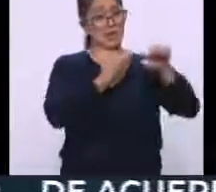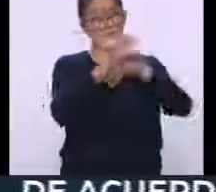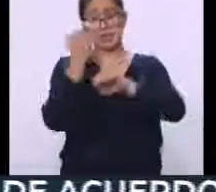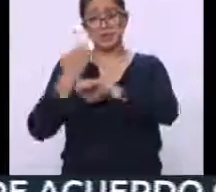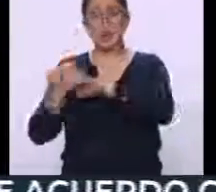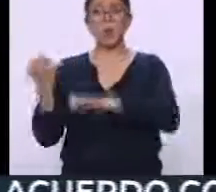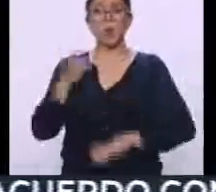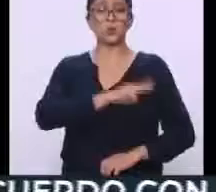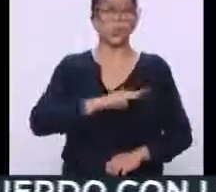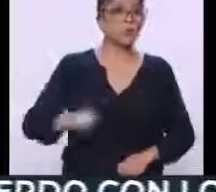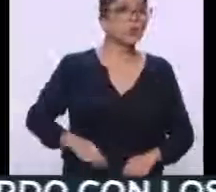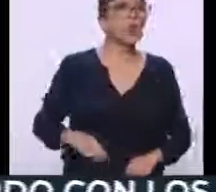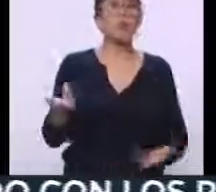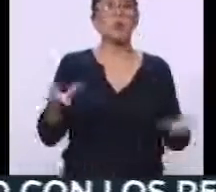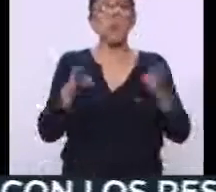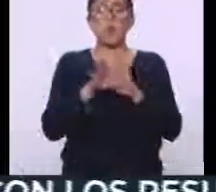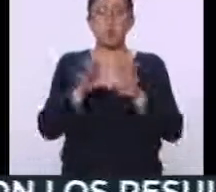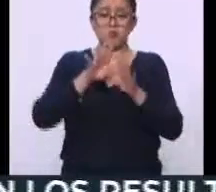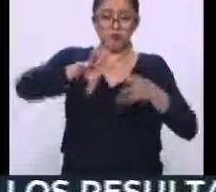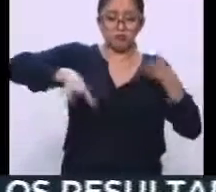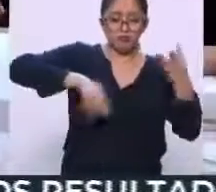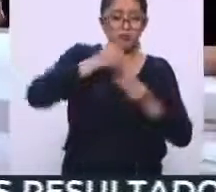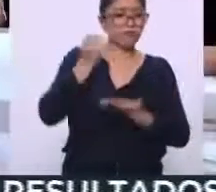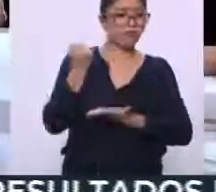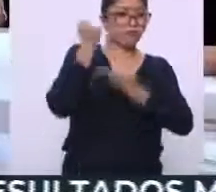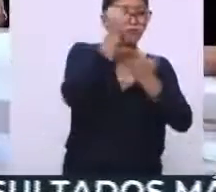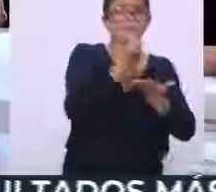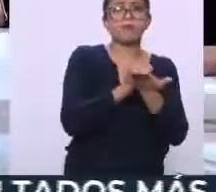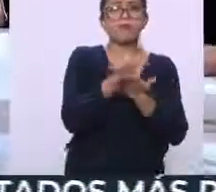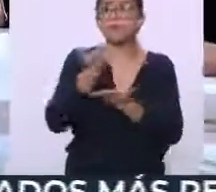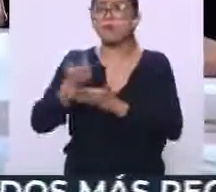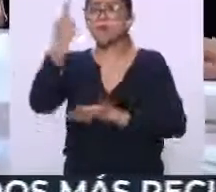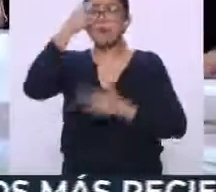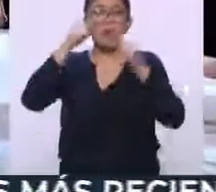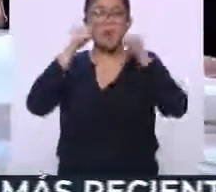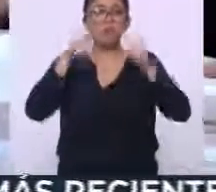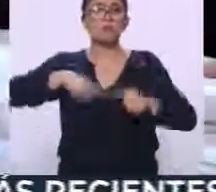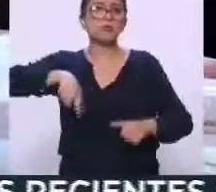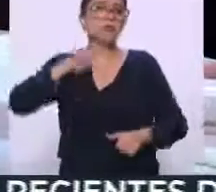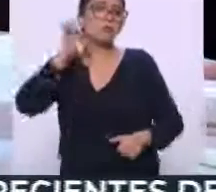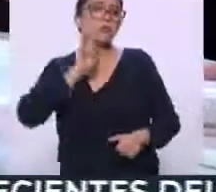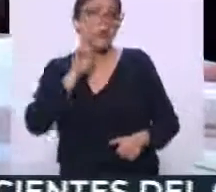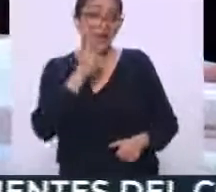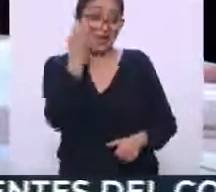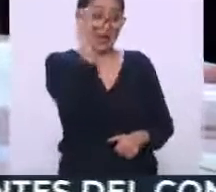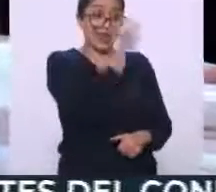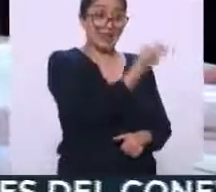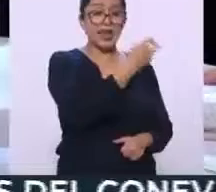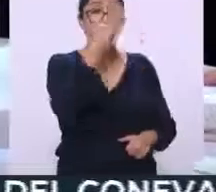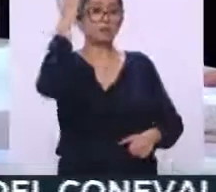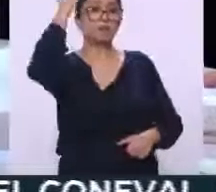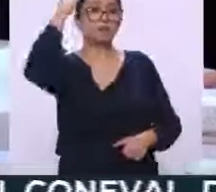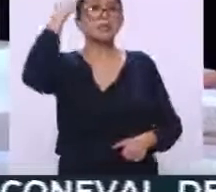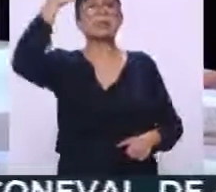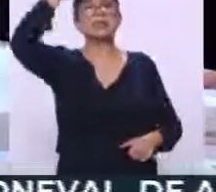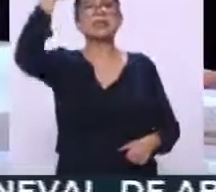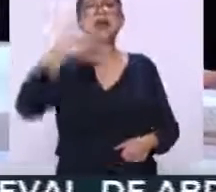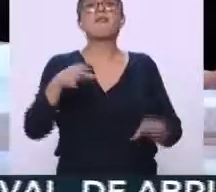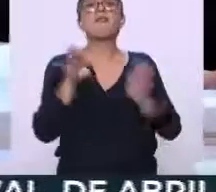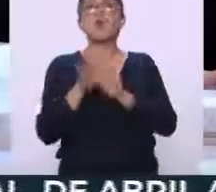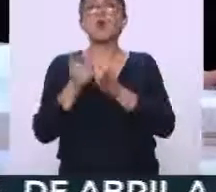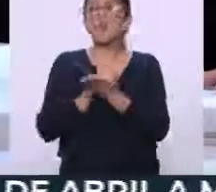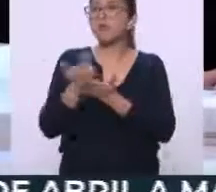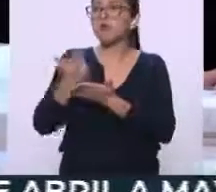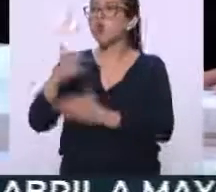ante algunos recortes de presupuesto para la atención a las mujeres? Porque ellos tienen la facultad de dar recursos, no estar dependiendo